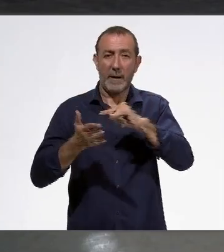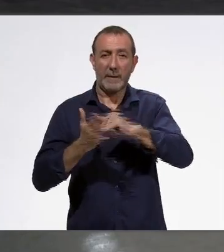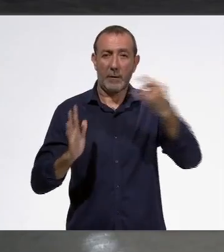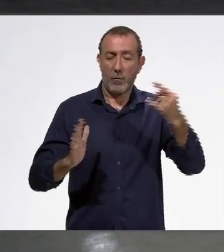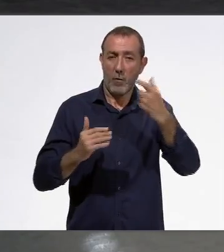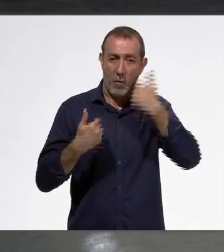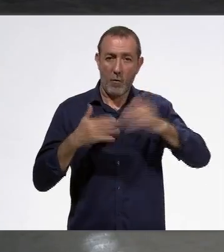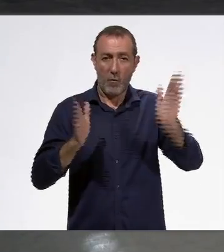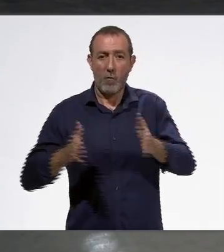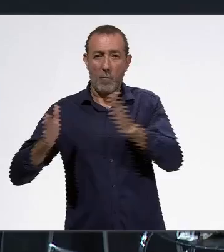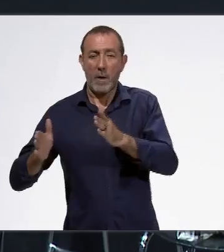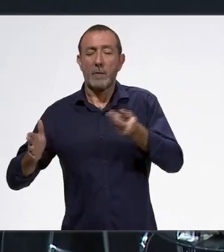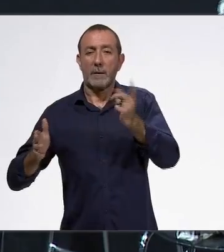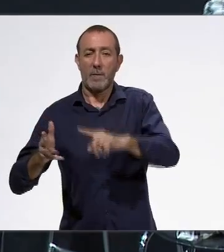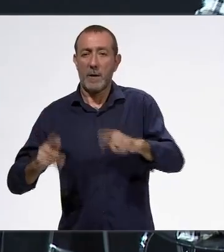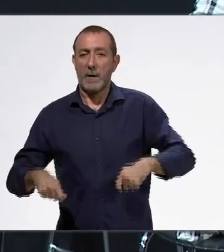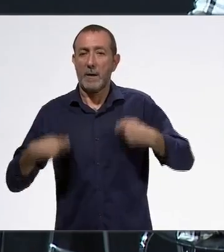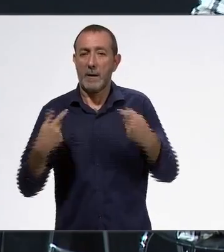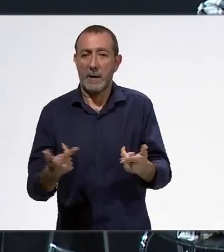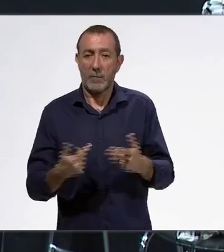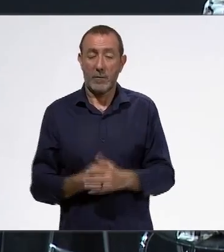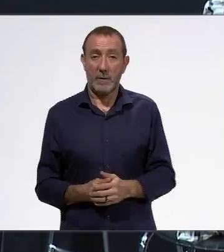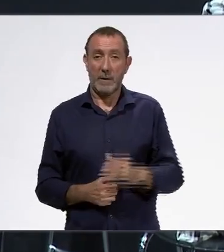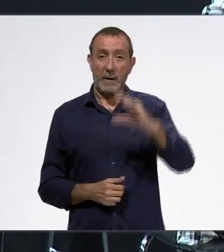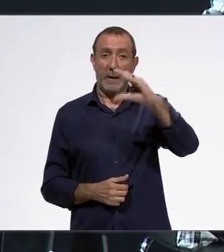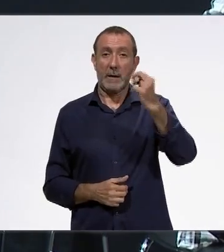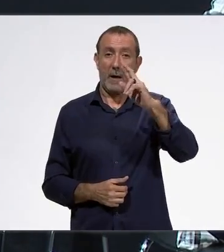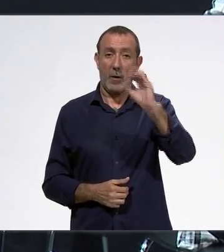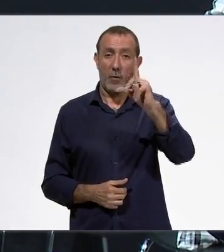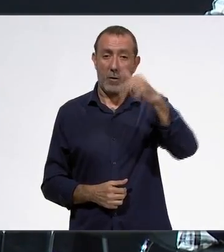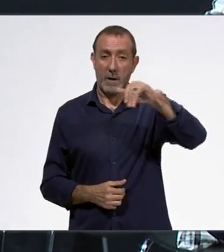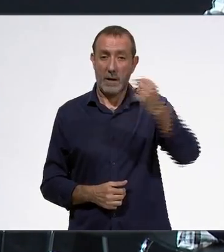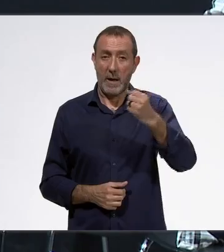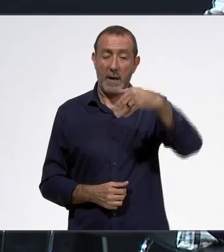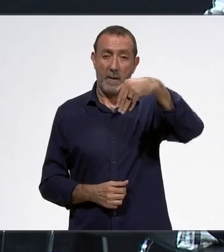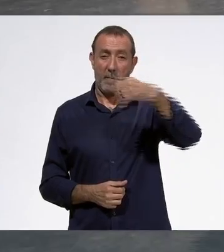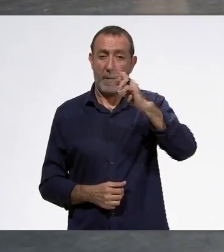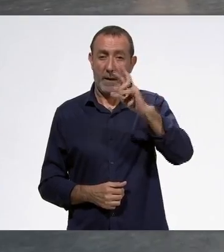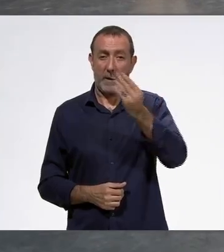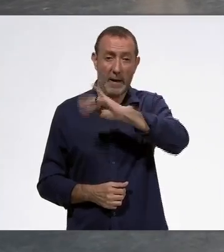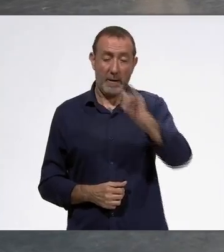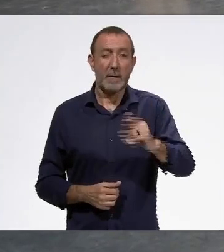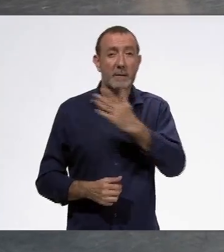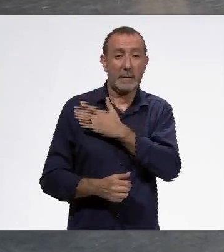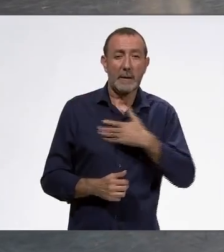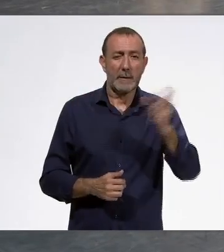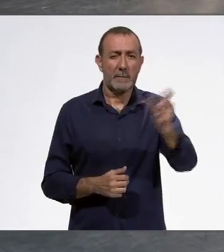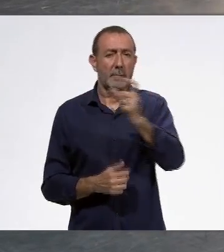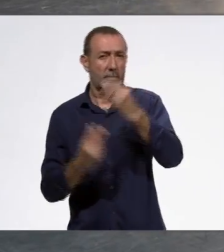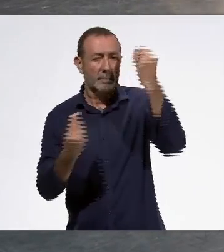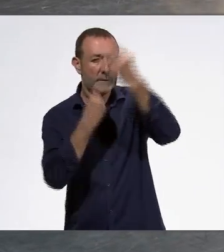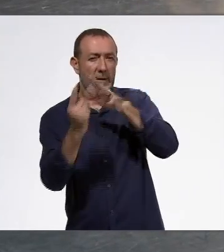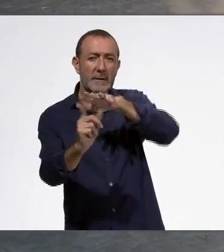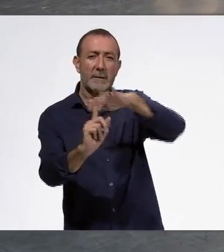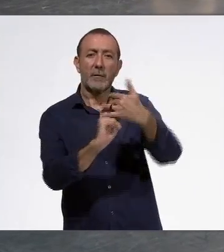humanidad y naturaleza la acrógrafa Carolina Márquez y la compositora Carmen Jara quieren que el espectador piense En